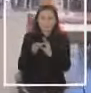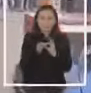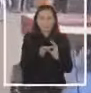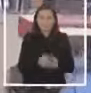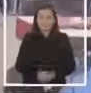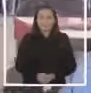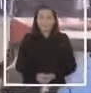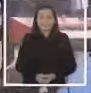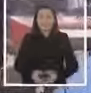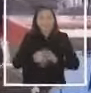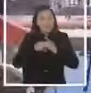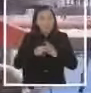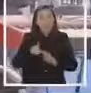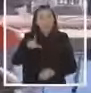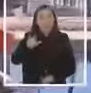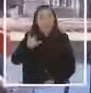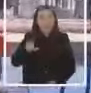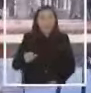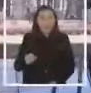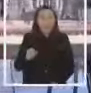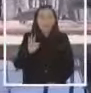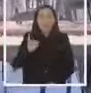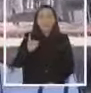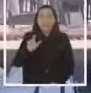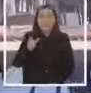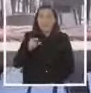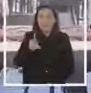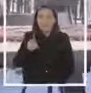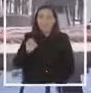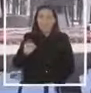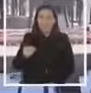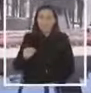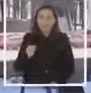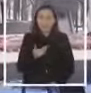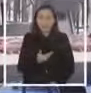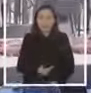Gracias. Agradecemos a Lidia Figueroa.